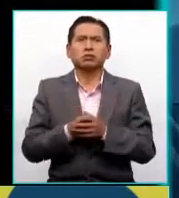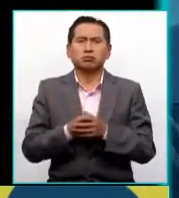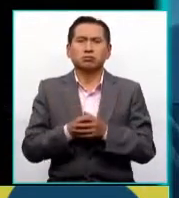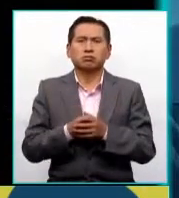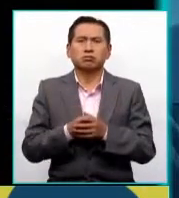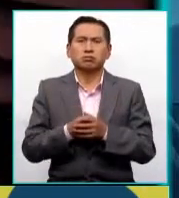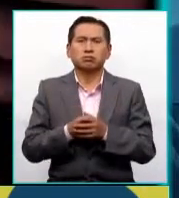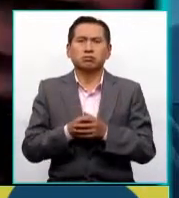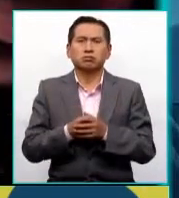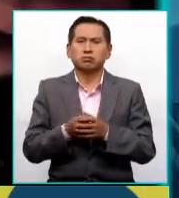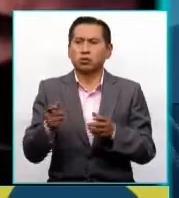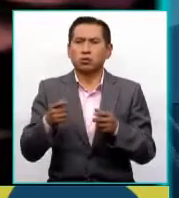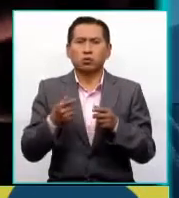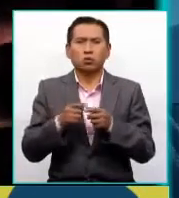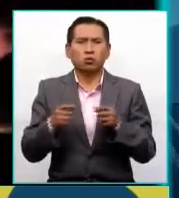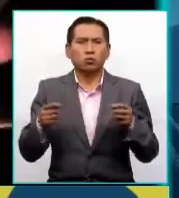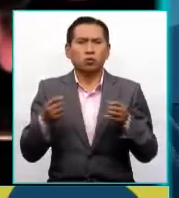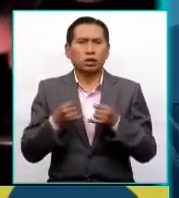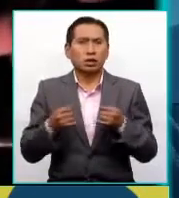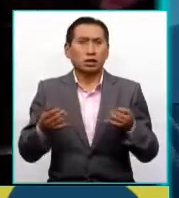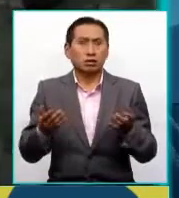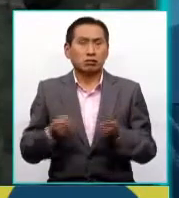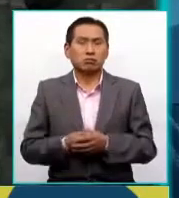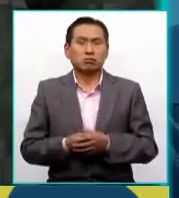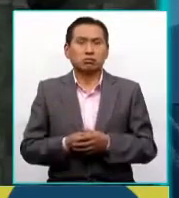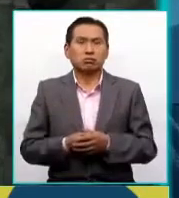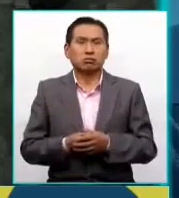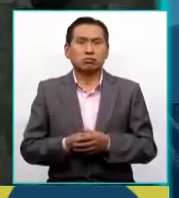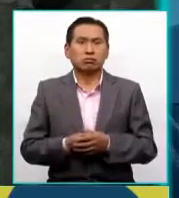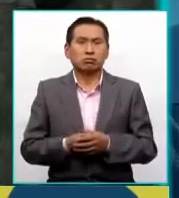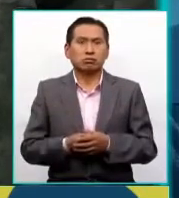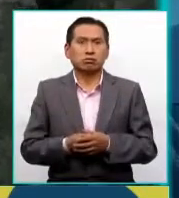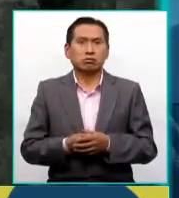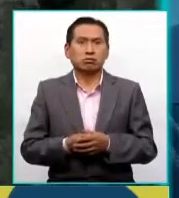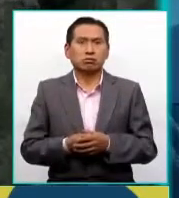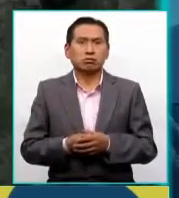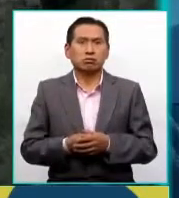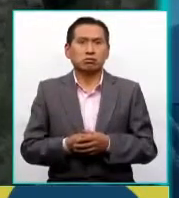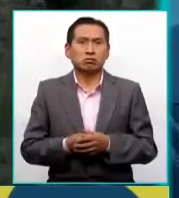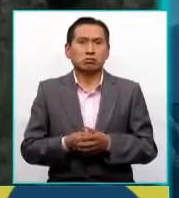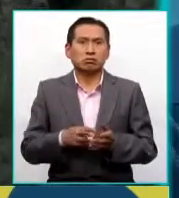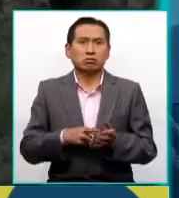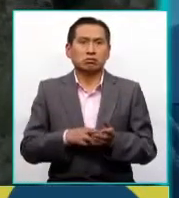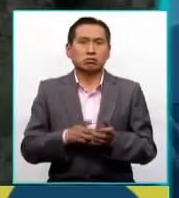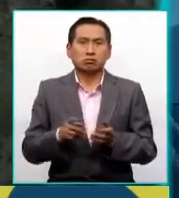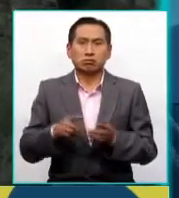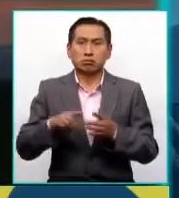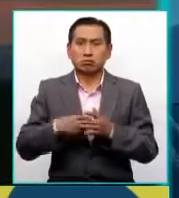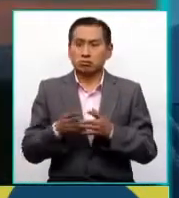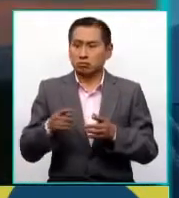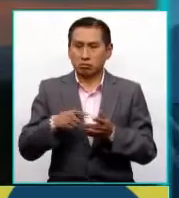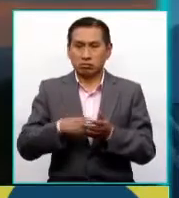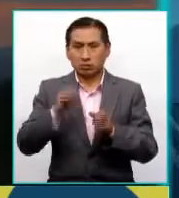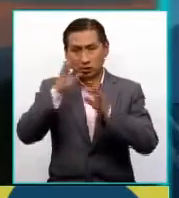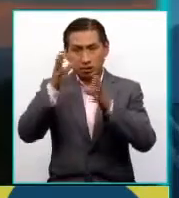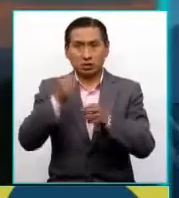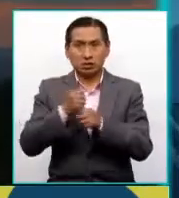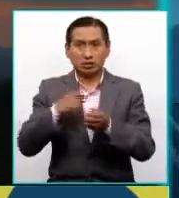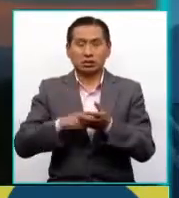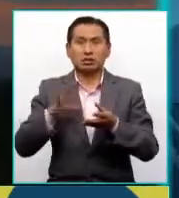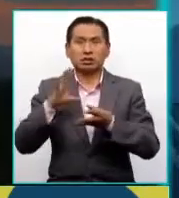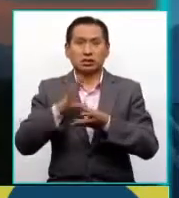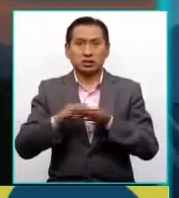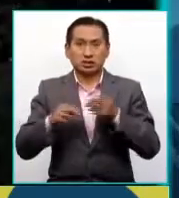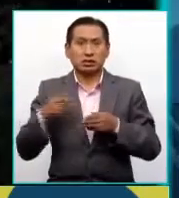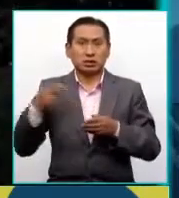de guaraníes. Entonces, bueno, pedí permiso para empezar a crear como esta historia a partir de